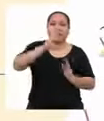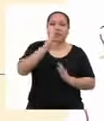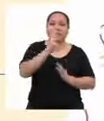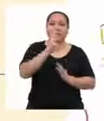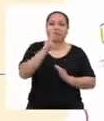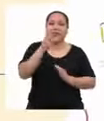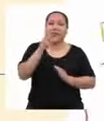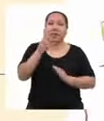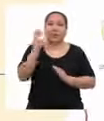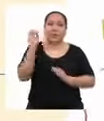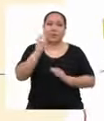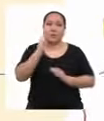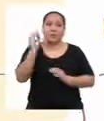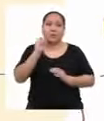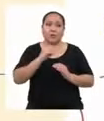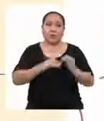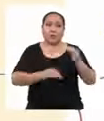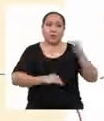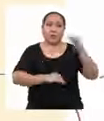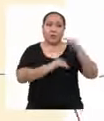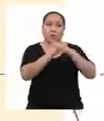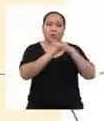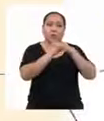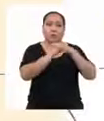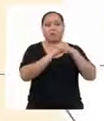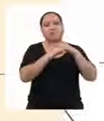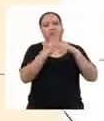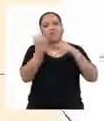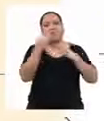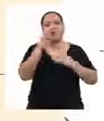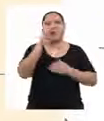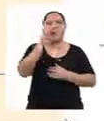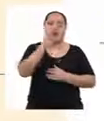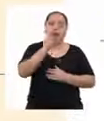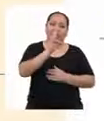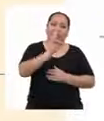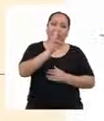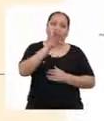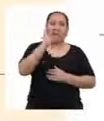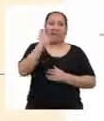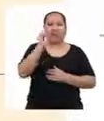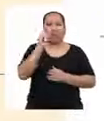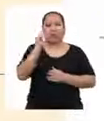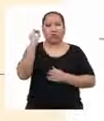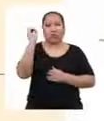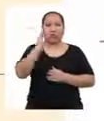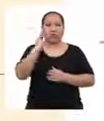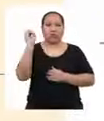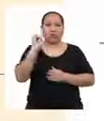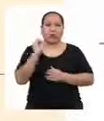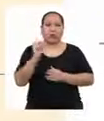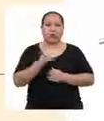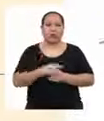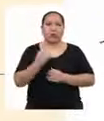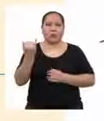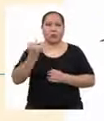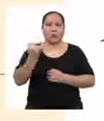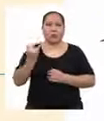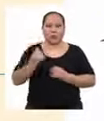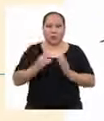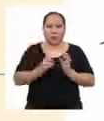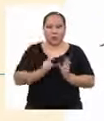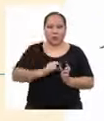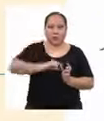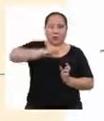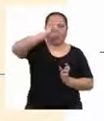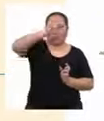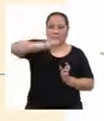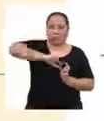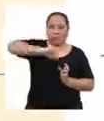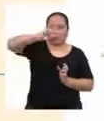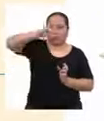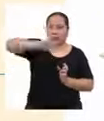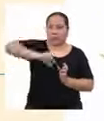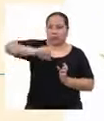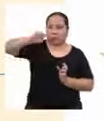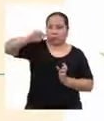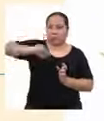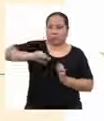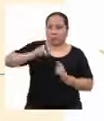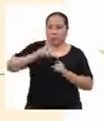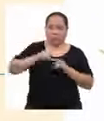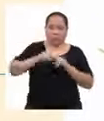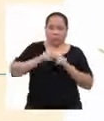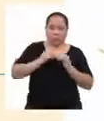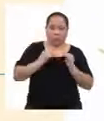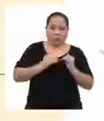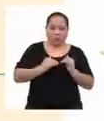63%, el valor máximo de mi eje vertical será 70% y dibujamos las barras considerando el valor